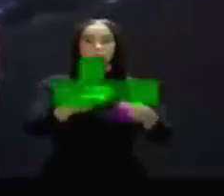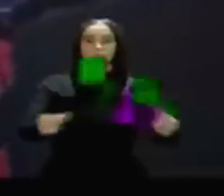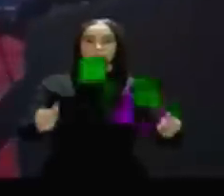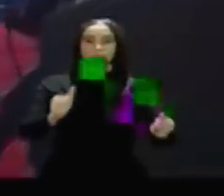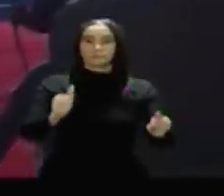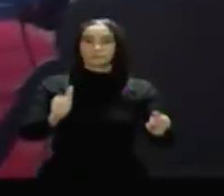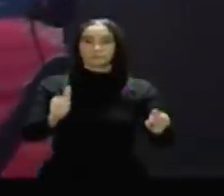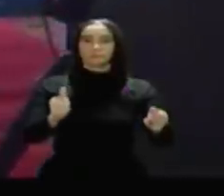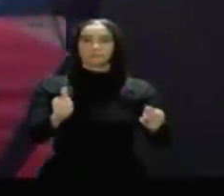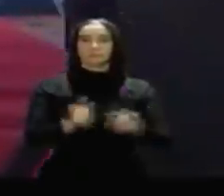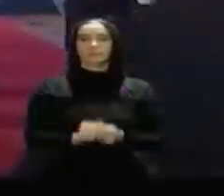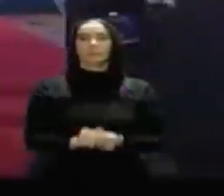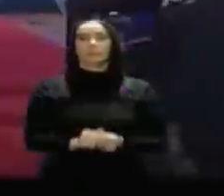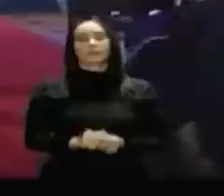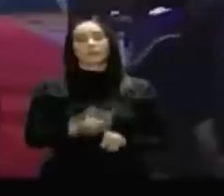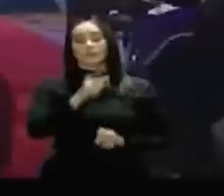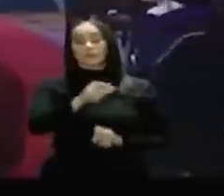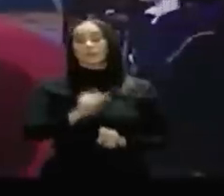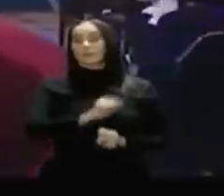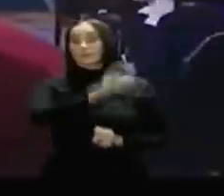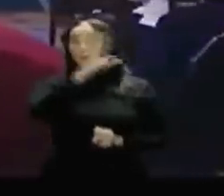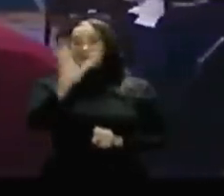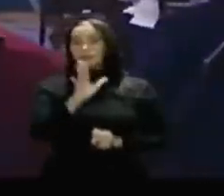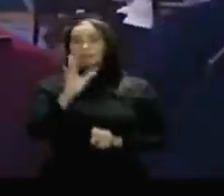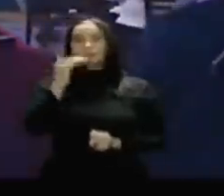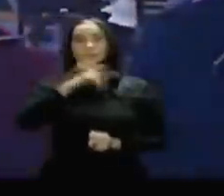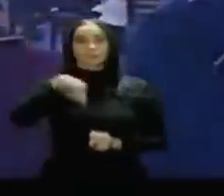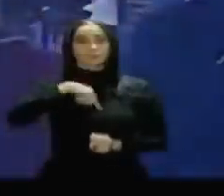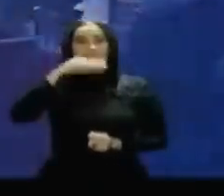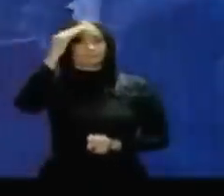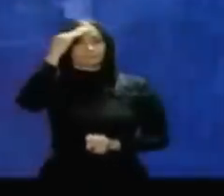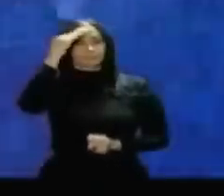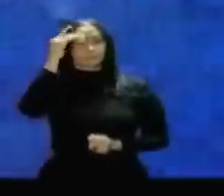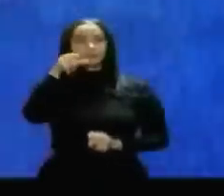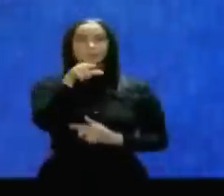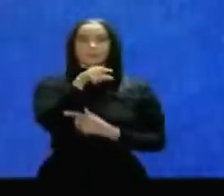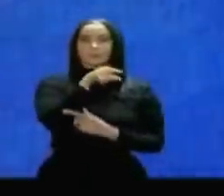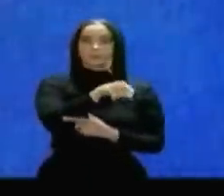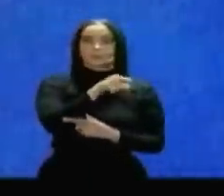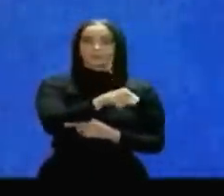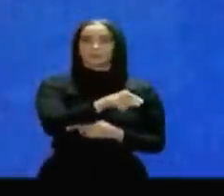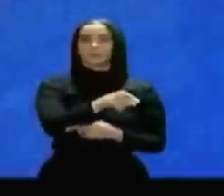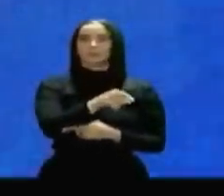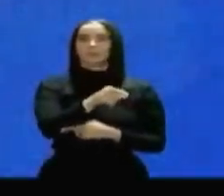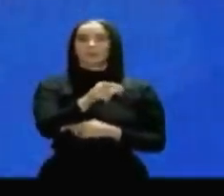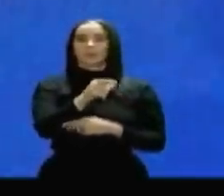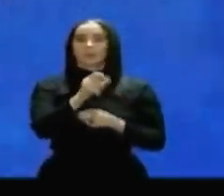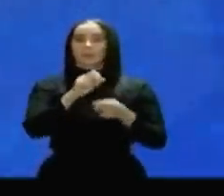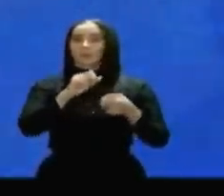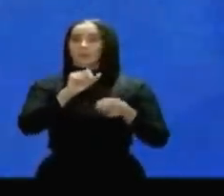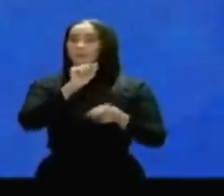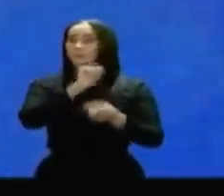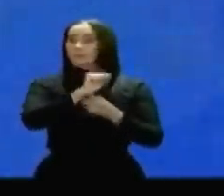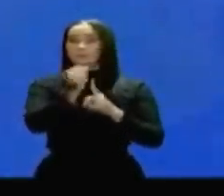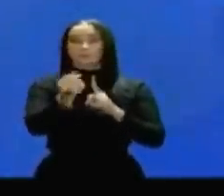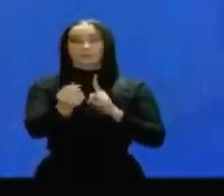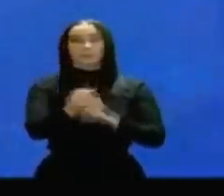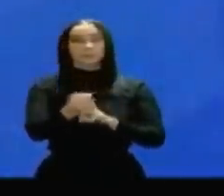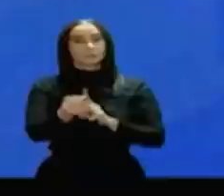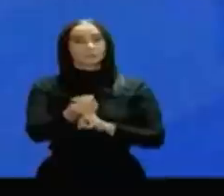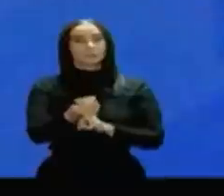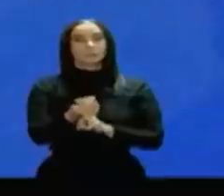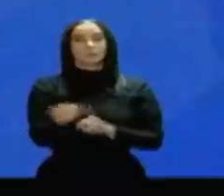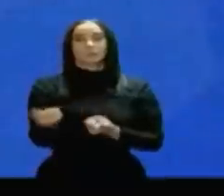Es claro y obviamente reconocido con nosotros de que eso genera una situación